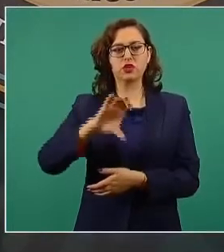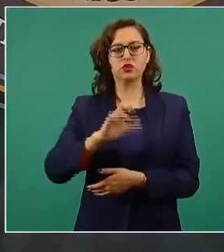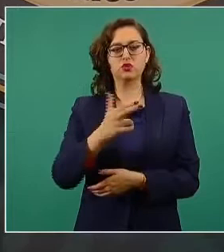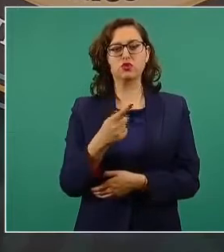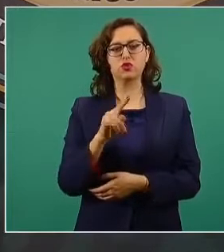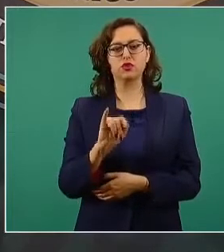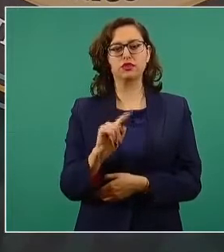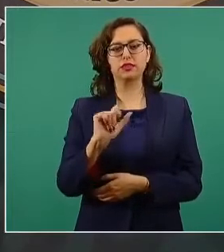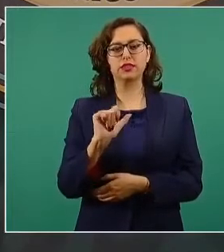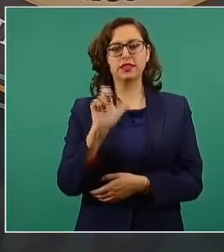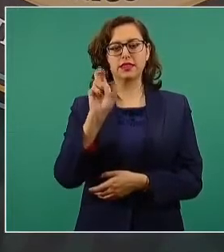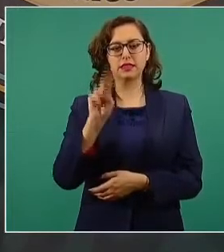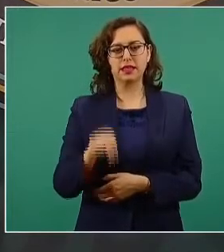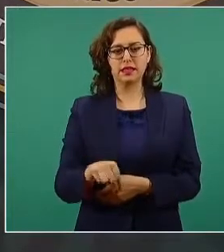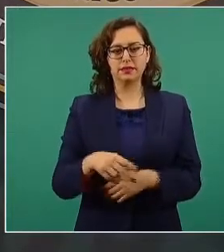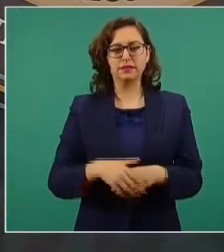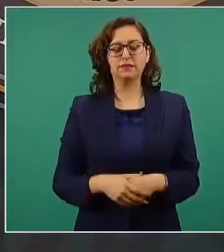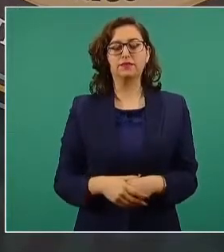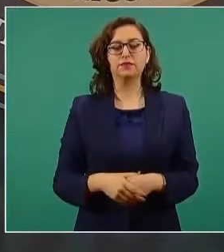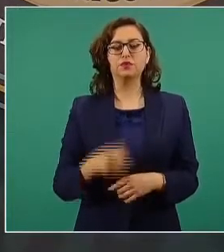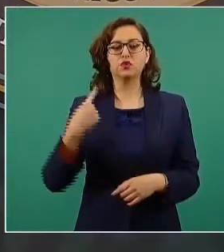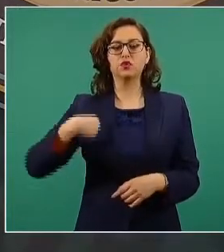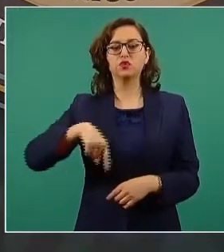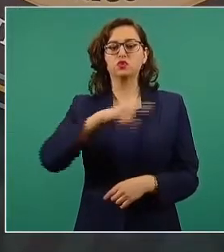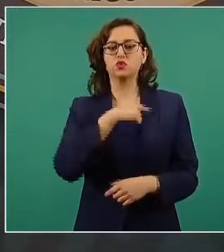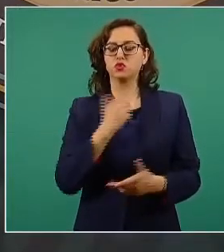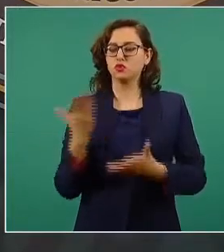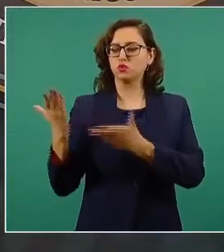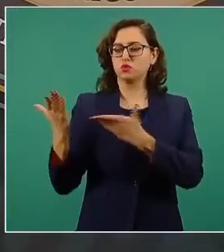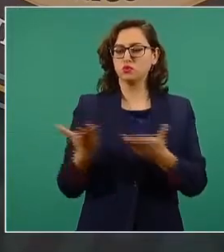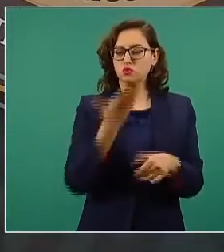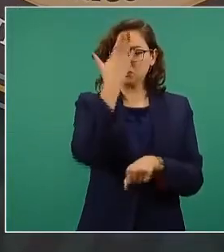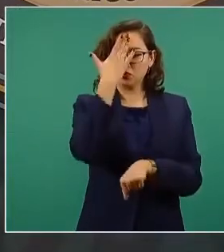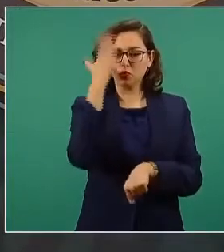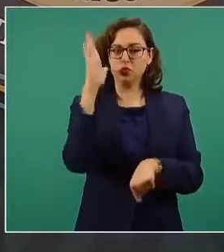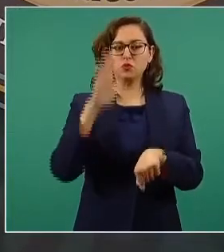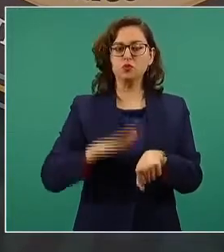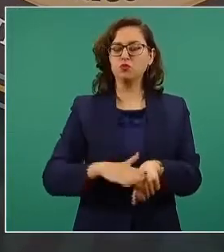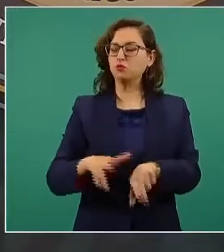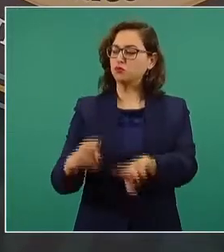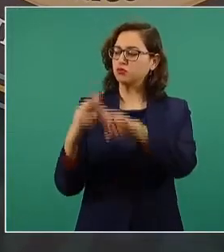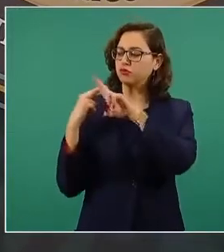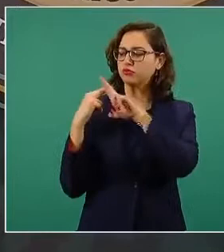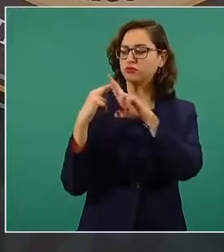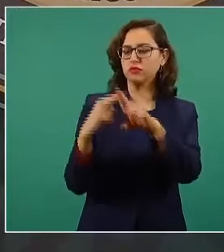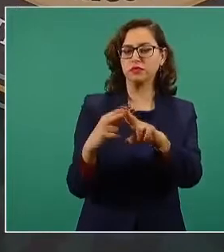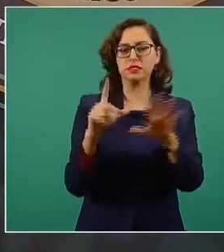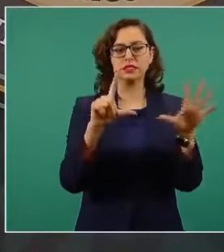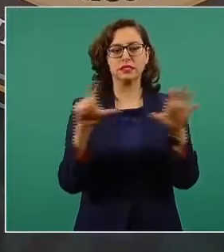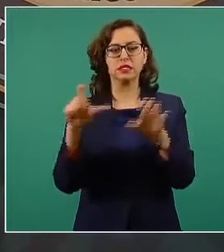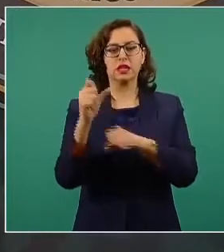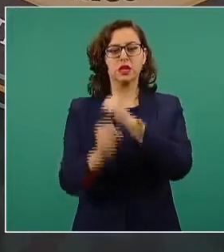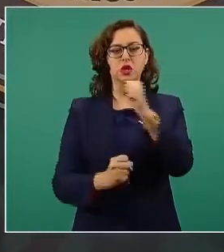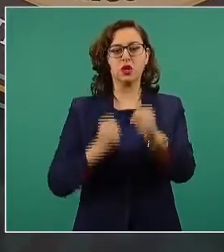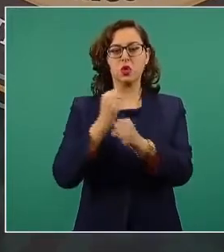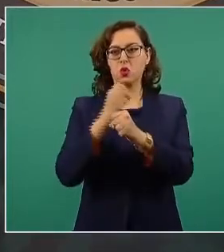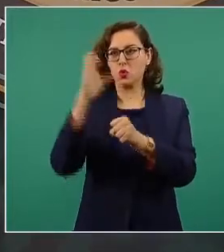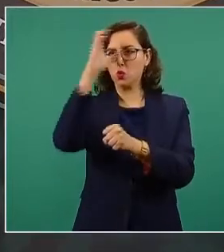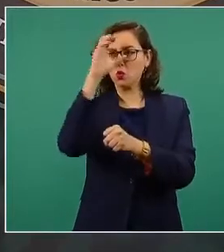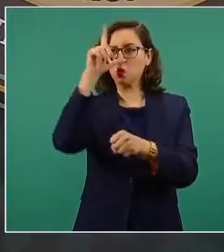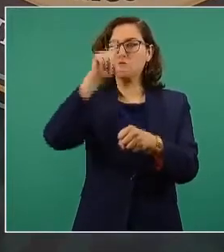a conmemorar más de 700 años de cultura